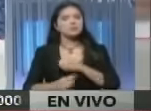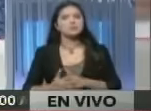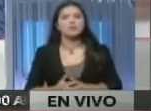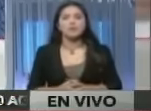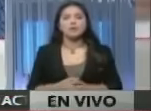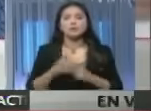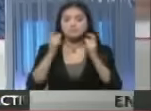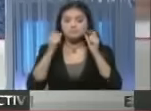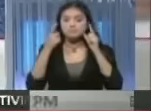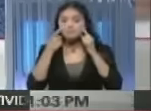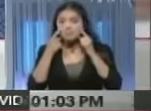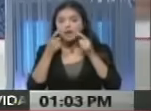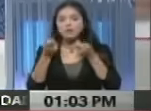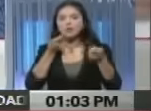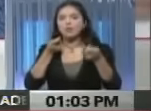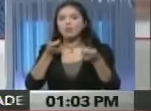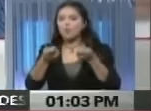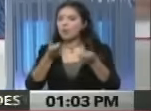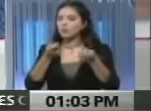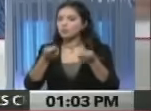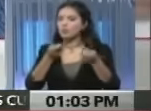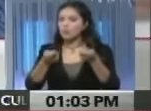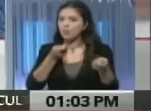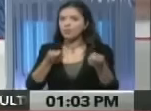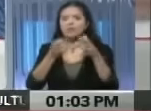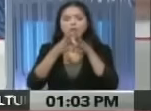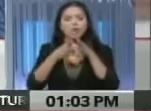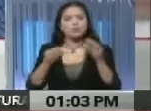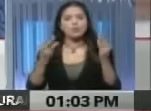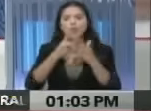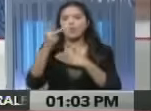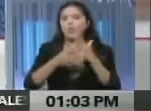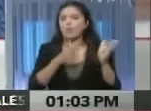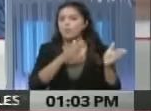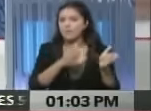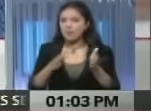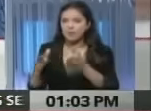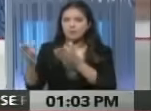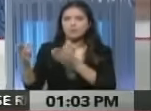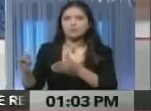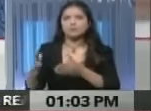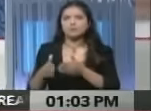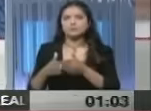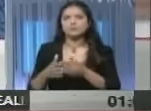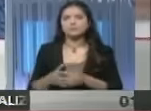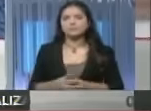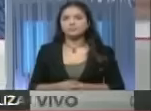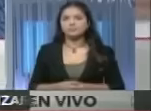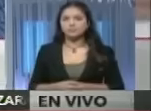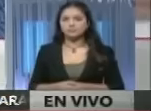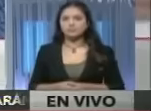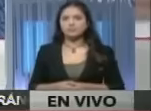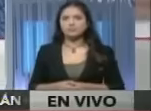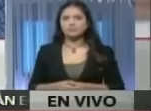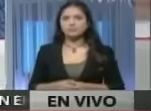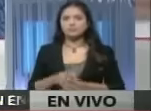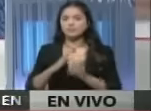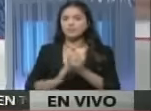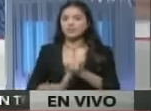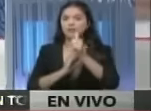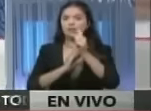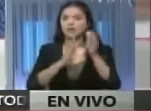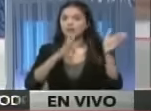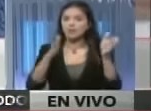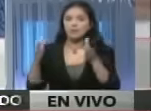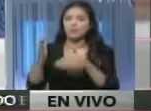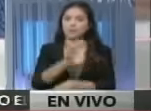el descubrimiento y la neutralización de todos esos planes terroristas dirigidos